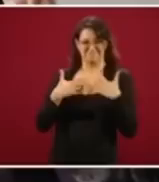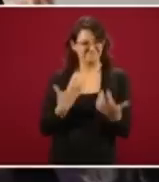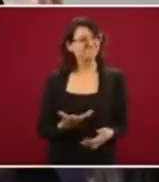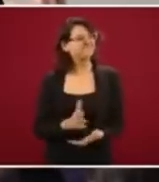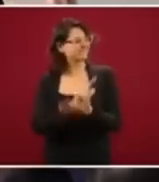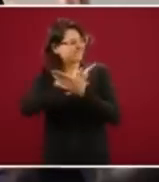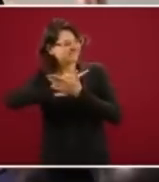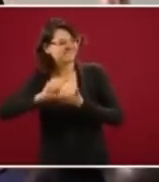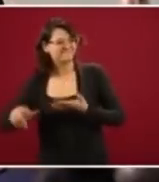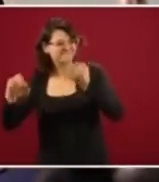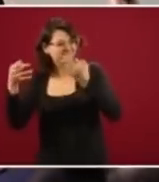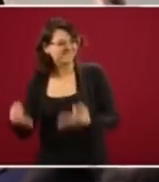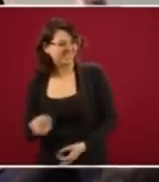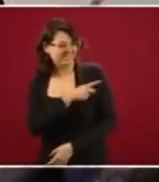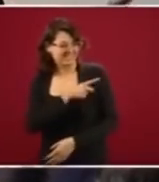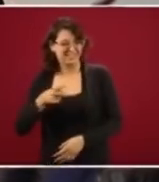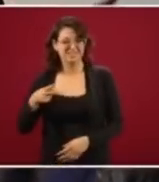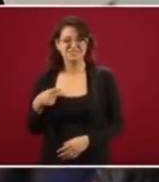Estoy convencido